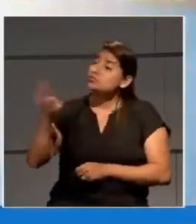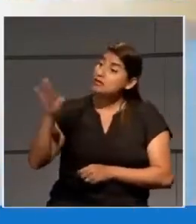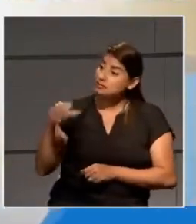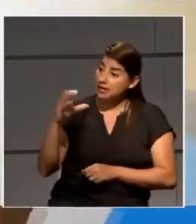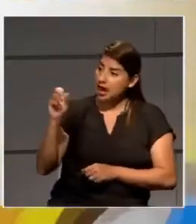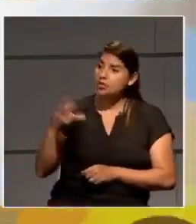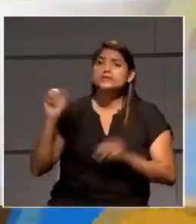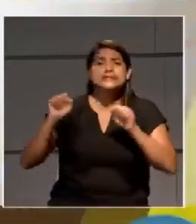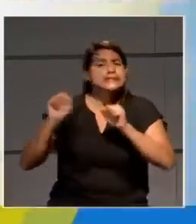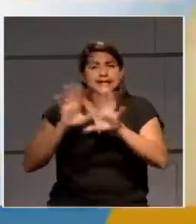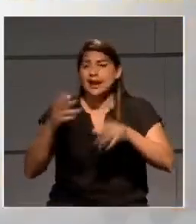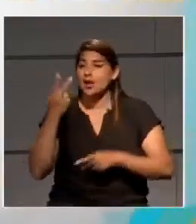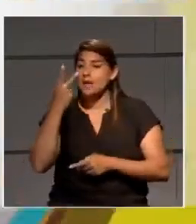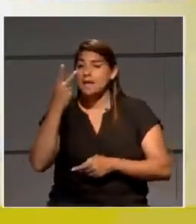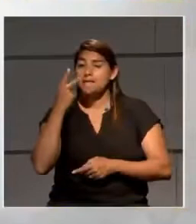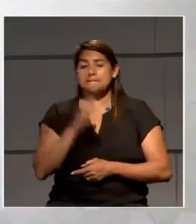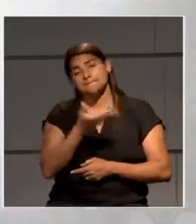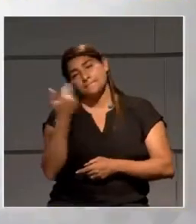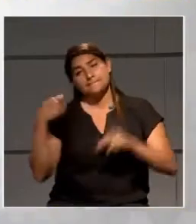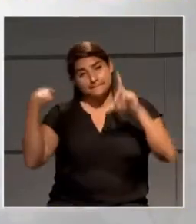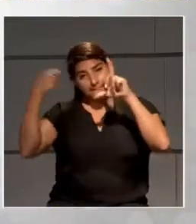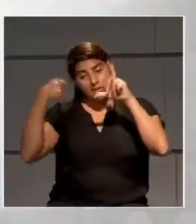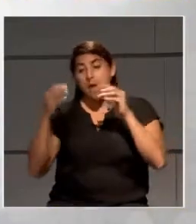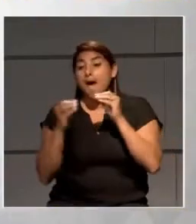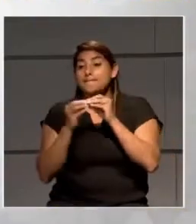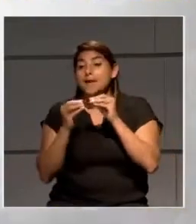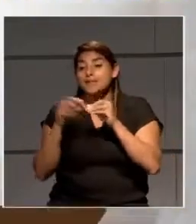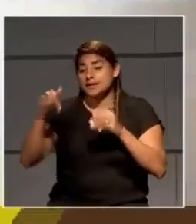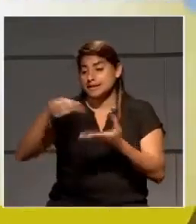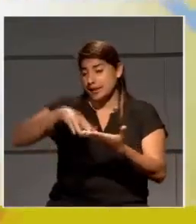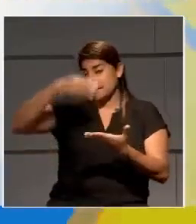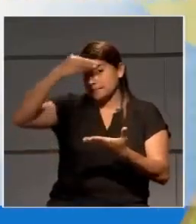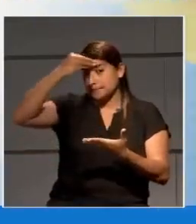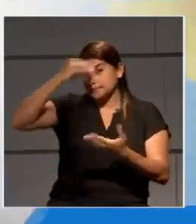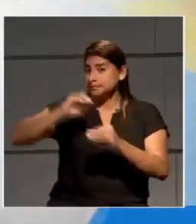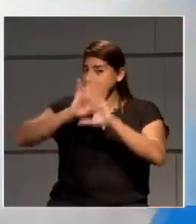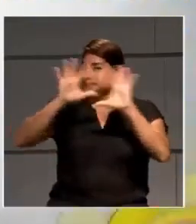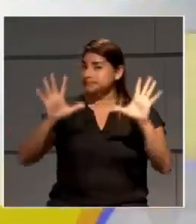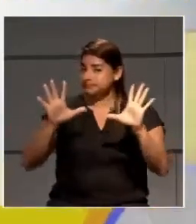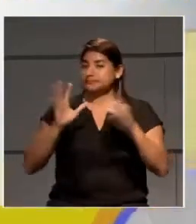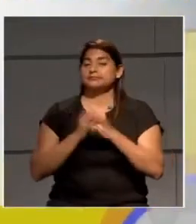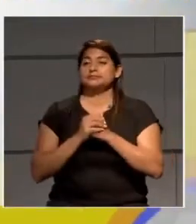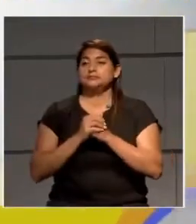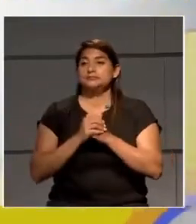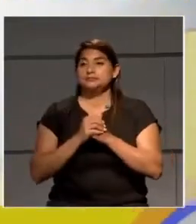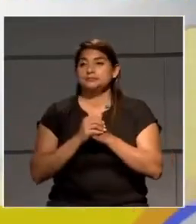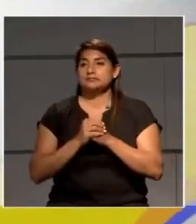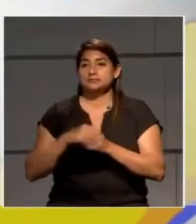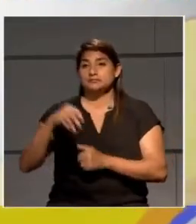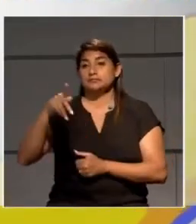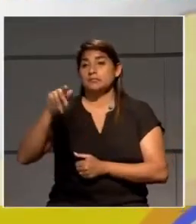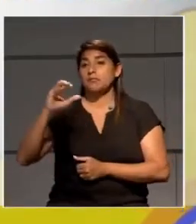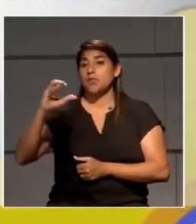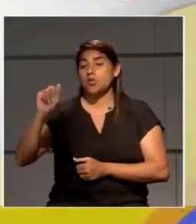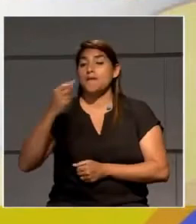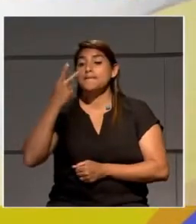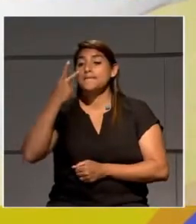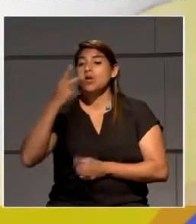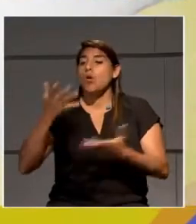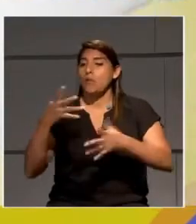Lo vemos. Por supuesto que quiero ir a verlo, a ver qué más vamos a construir esta mañana. Vamos a ver a Plup haciendo